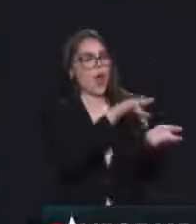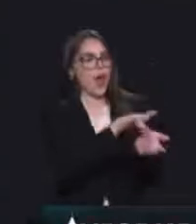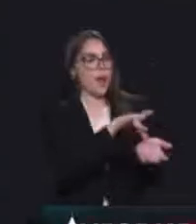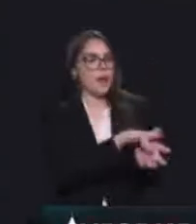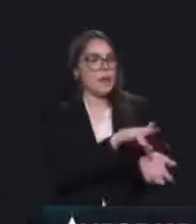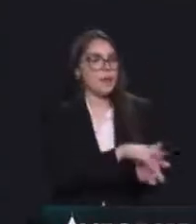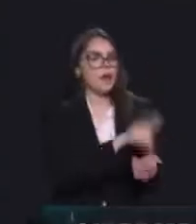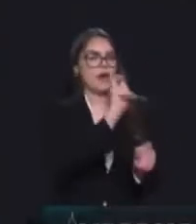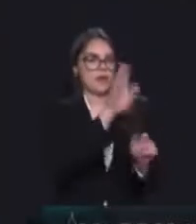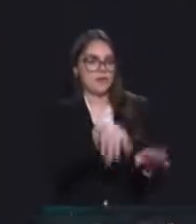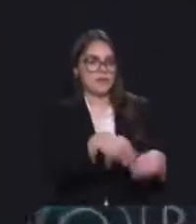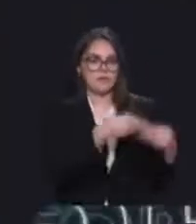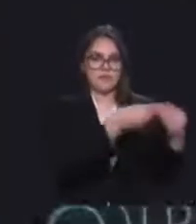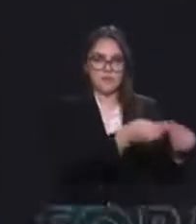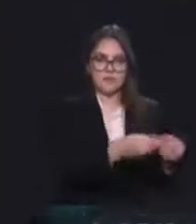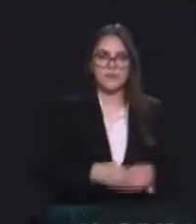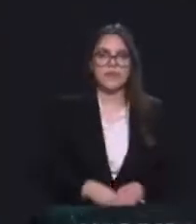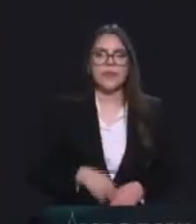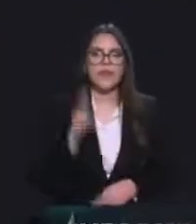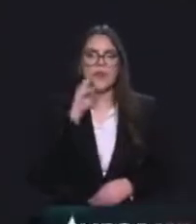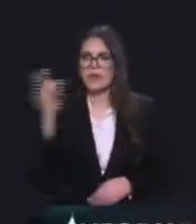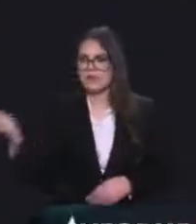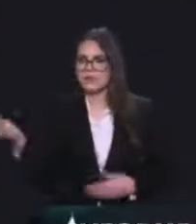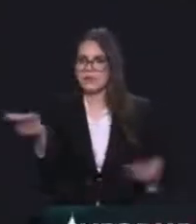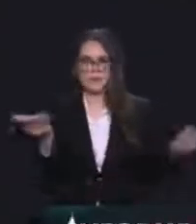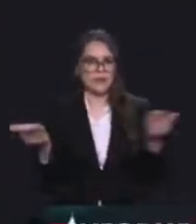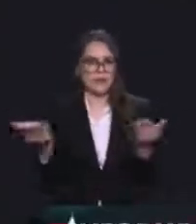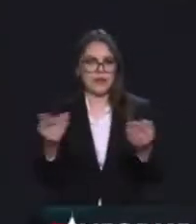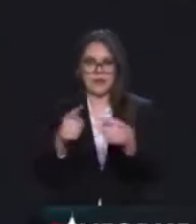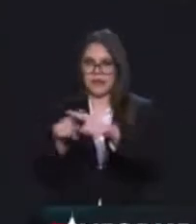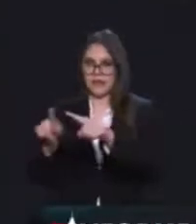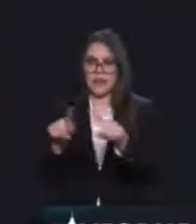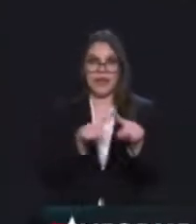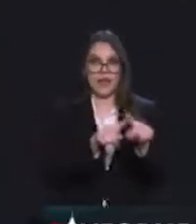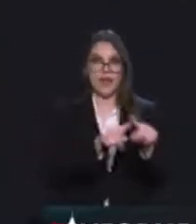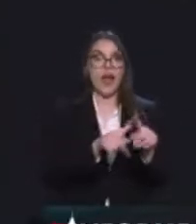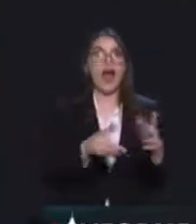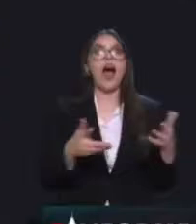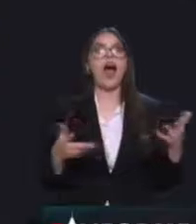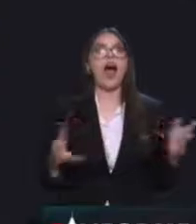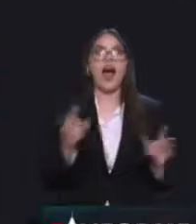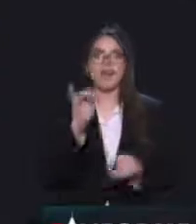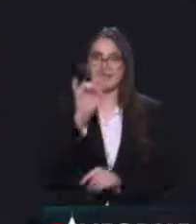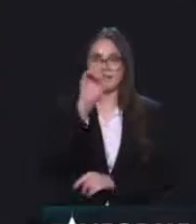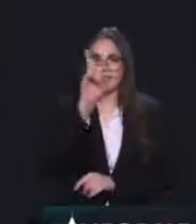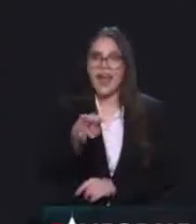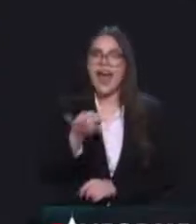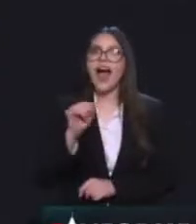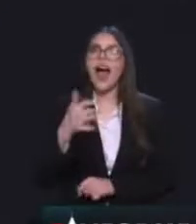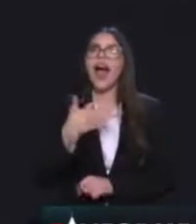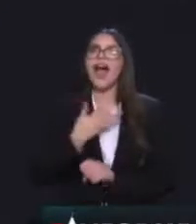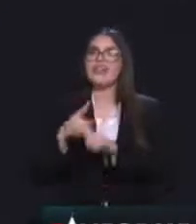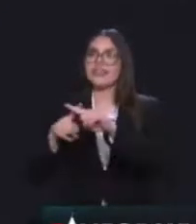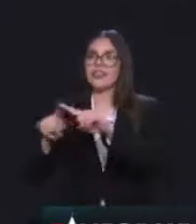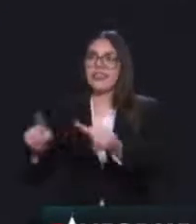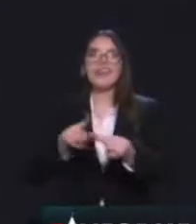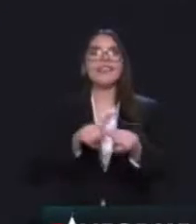sería un placebo, después sacas las dobles diferencias y solamente así puedes presumir cierta causalidad. Entonces, como tal, ahorita con